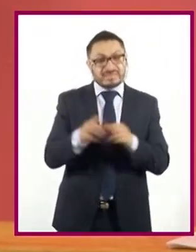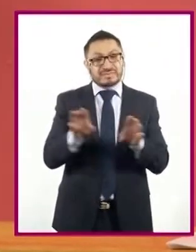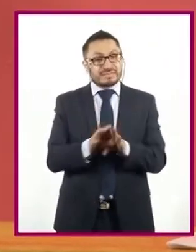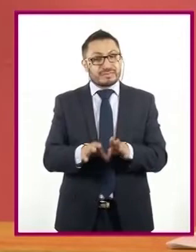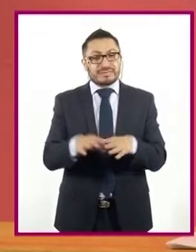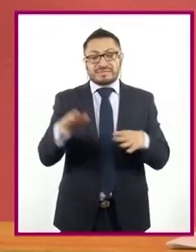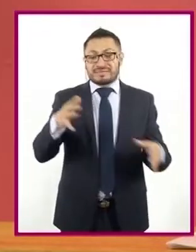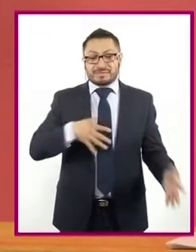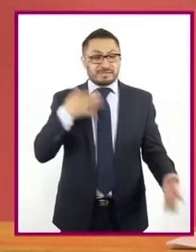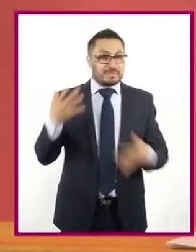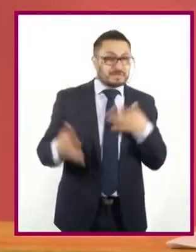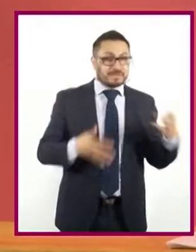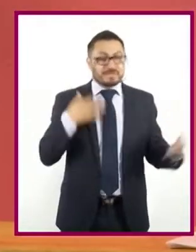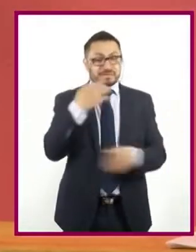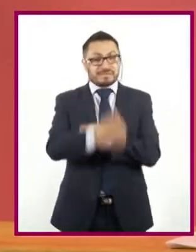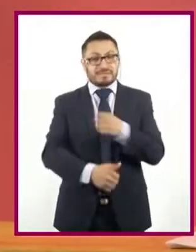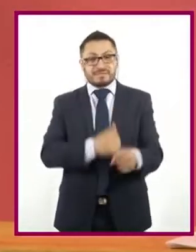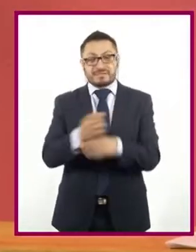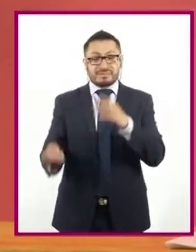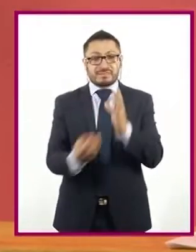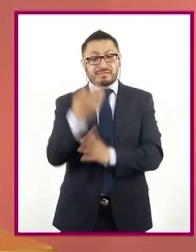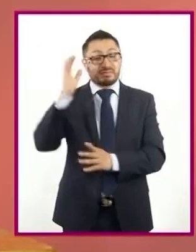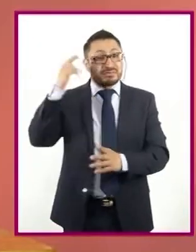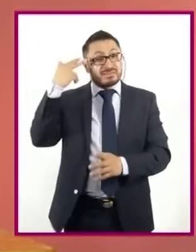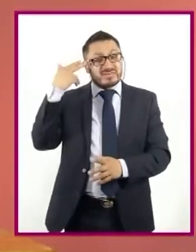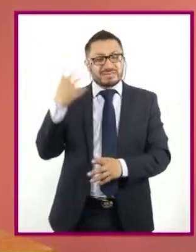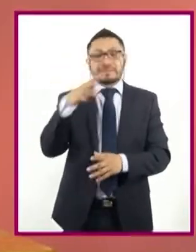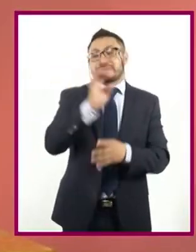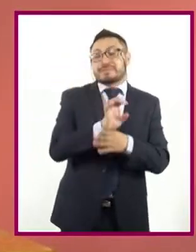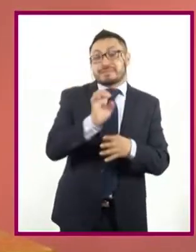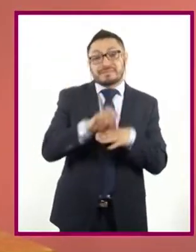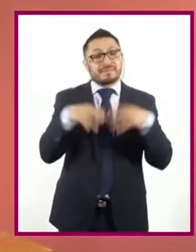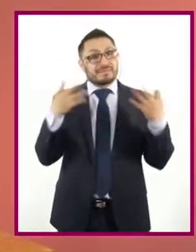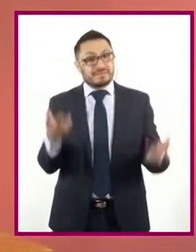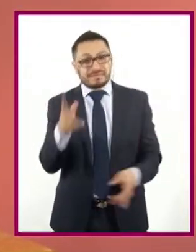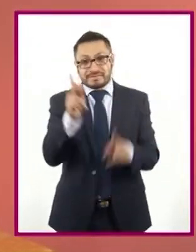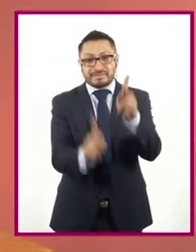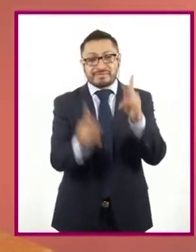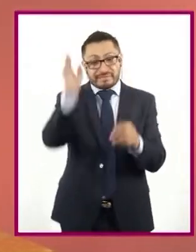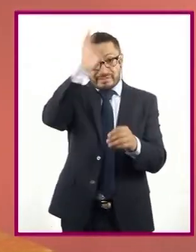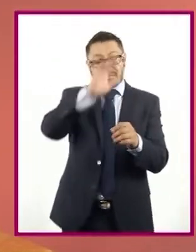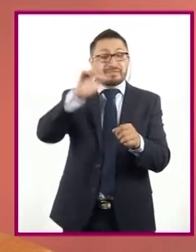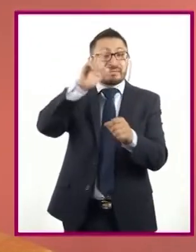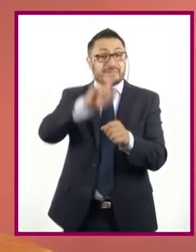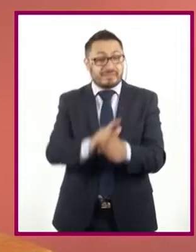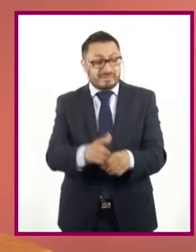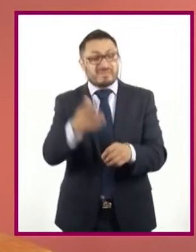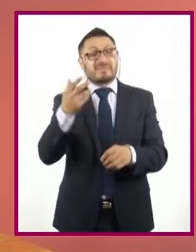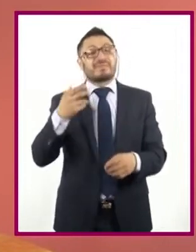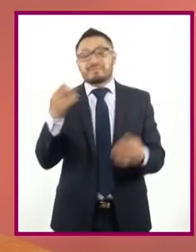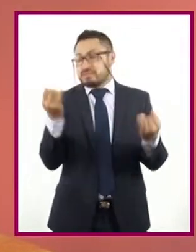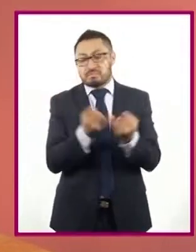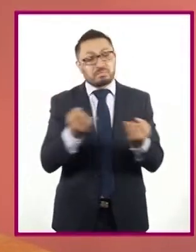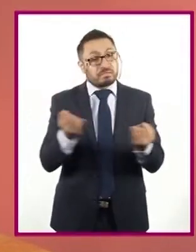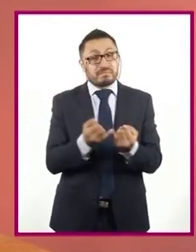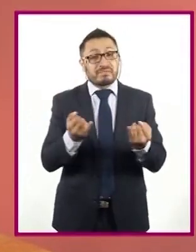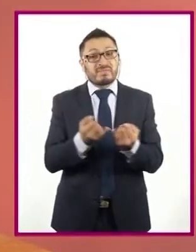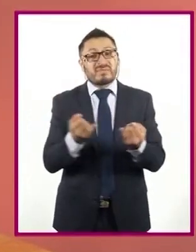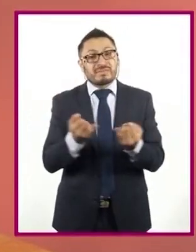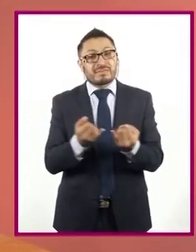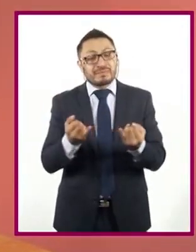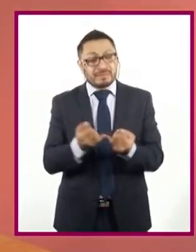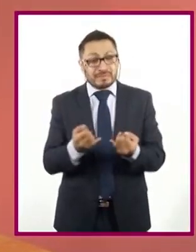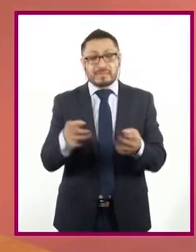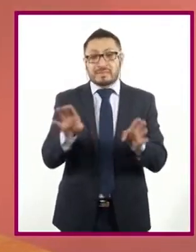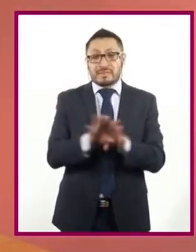de las celebraciones por el Año Nuevo Chino. Entonces, al hablar de cultura, lo hacemos también de la manera de